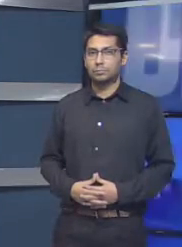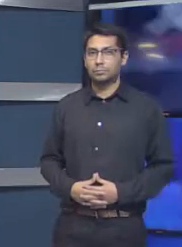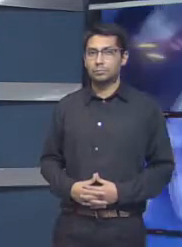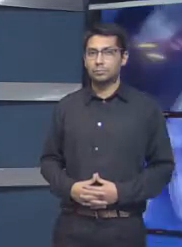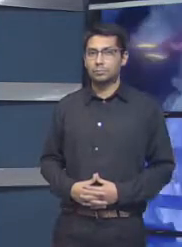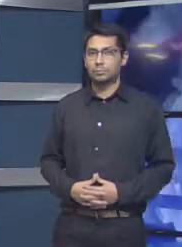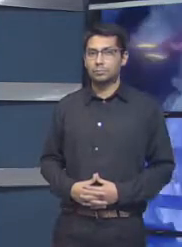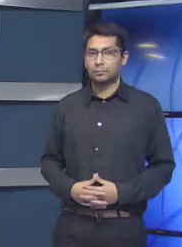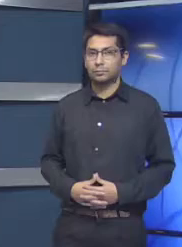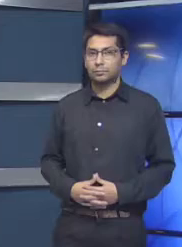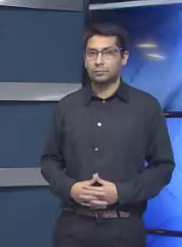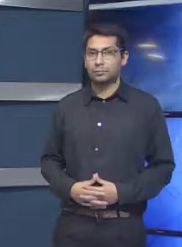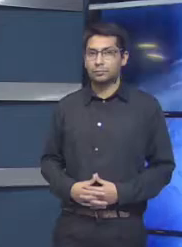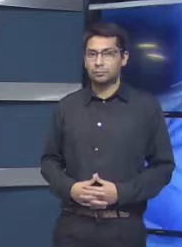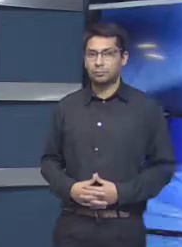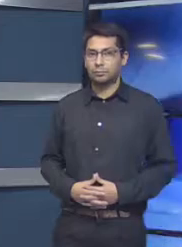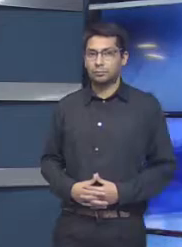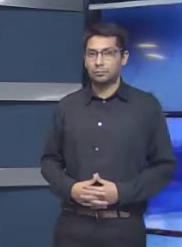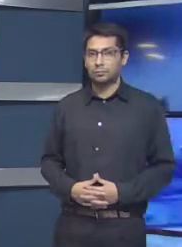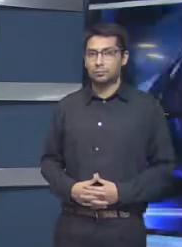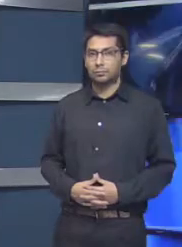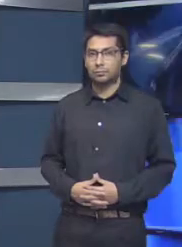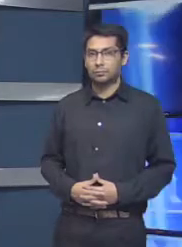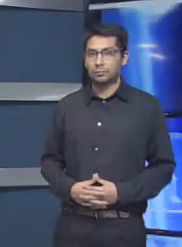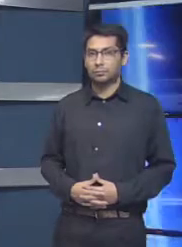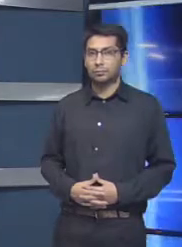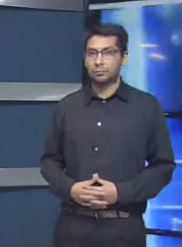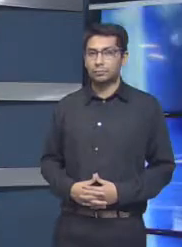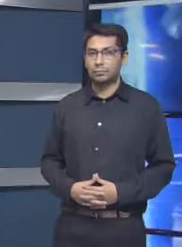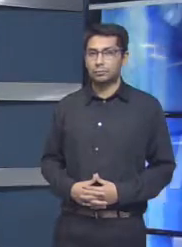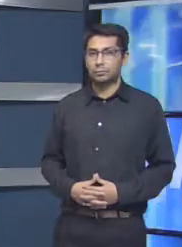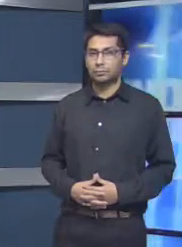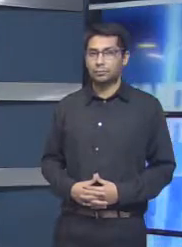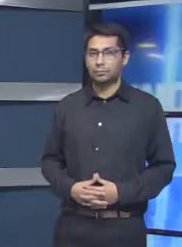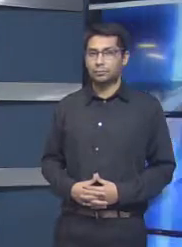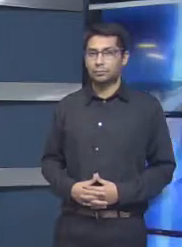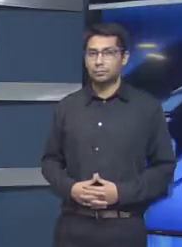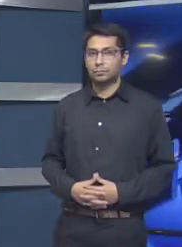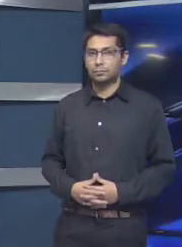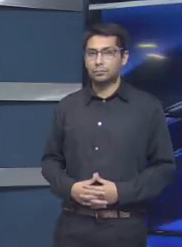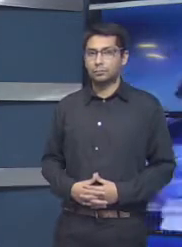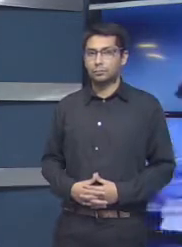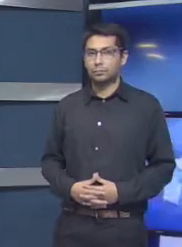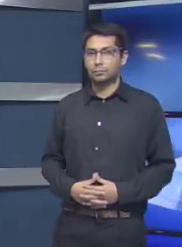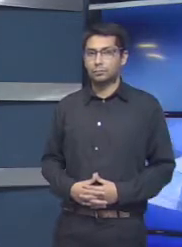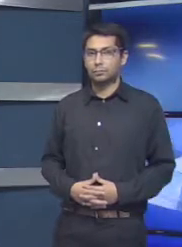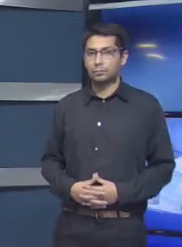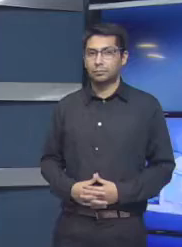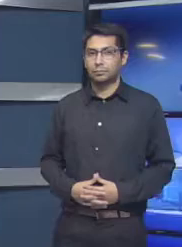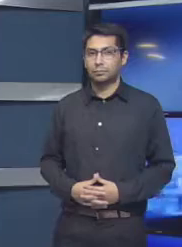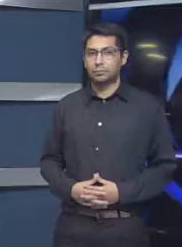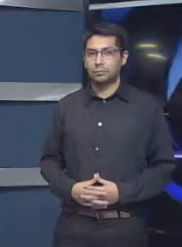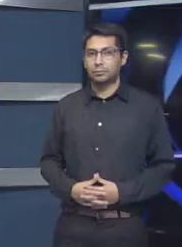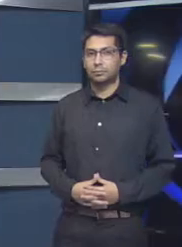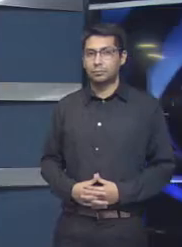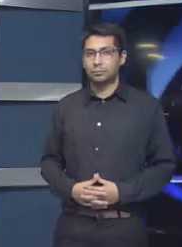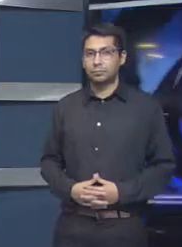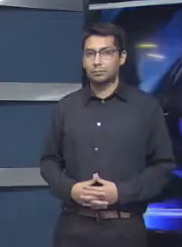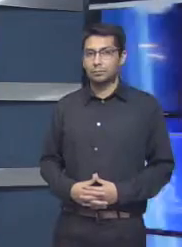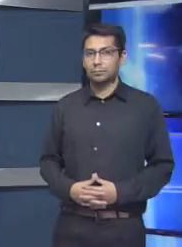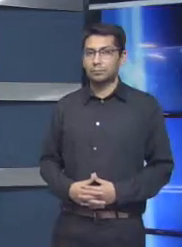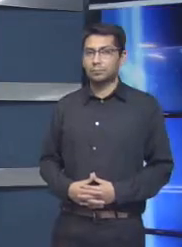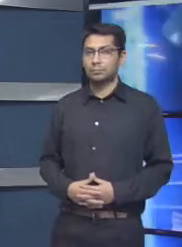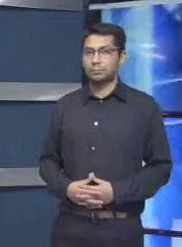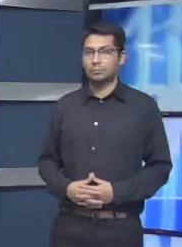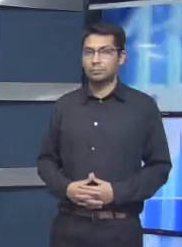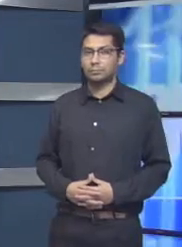en esa problemática. Que bueno, que le permita al comerciante fundamentalmente de haber hecho la operación